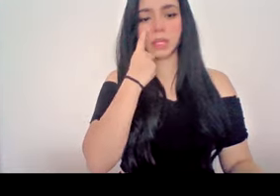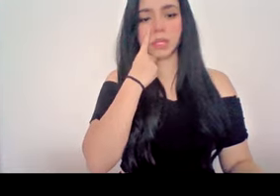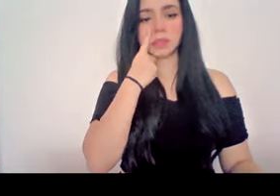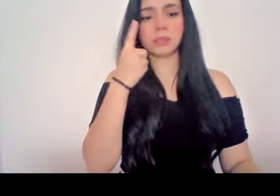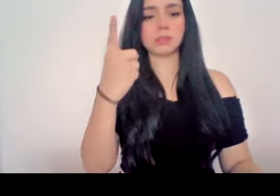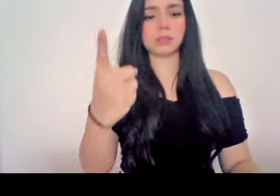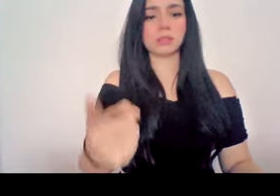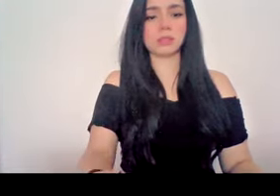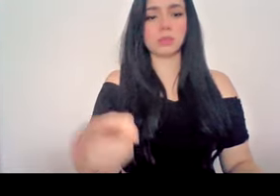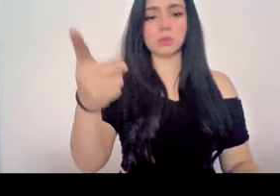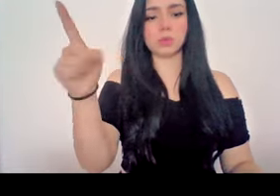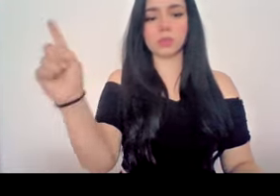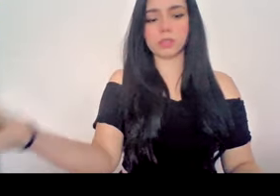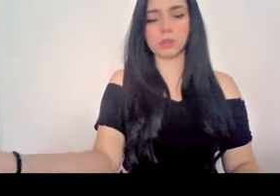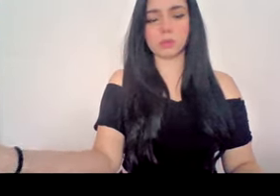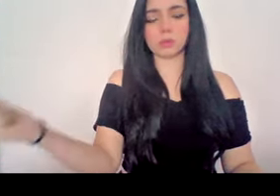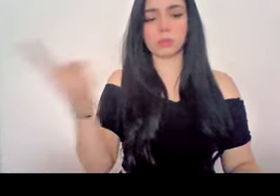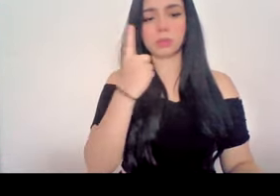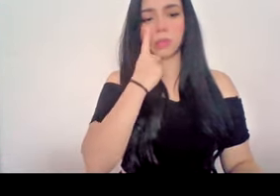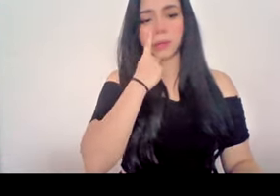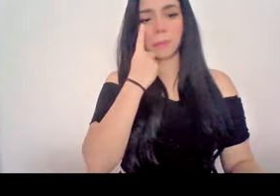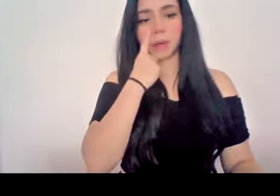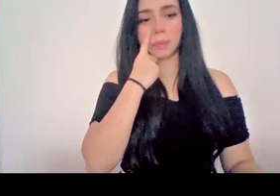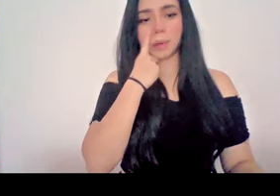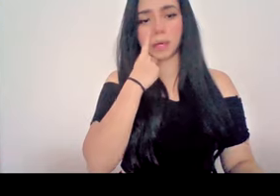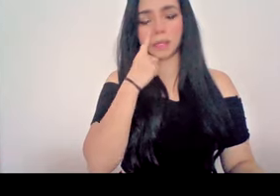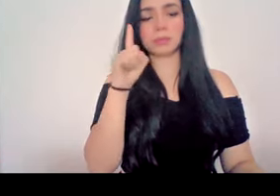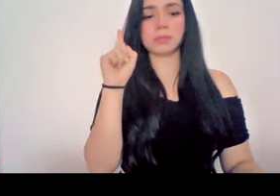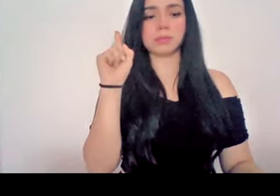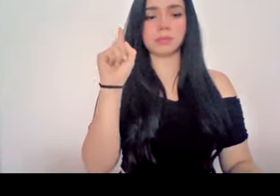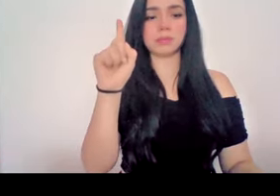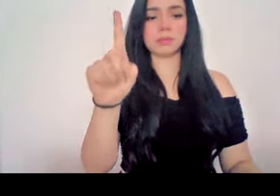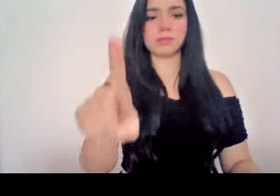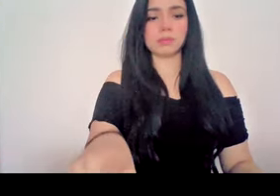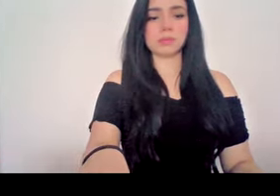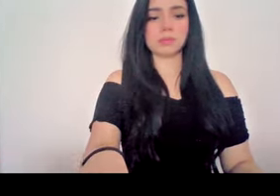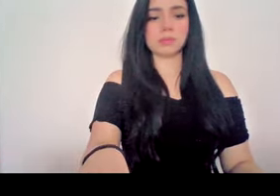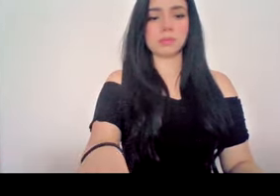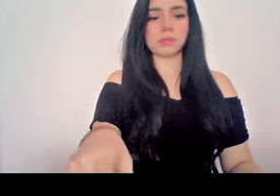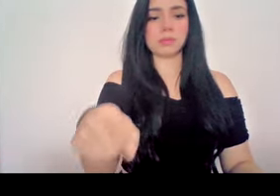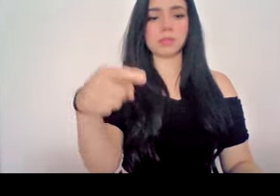Así. Padrastro. De otro. Papá.